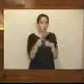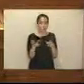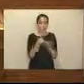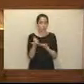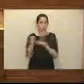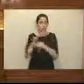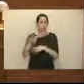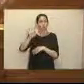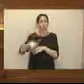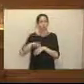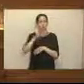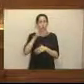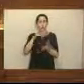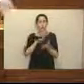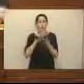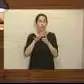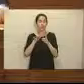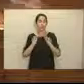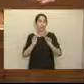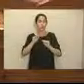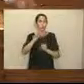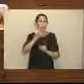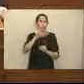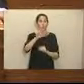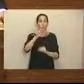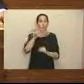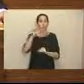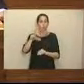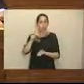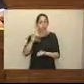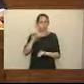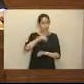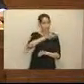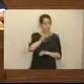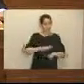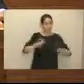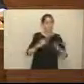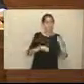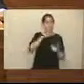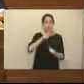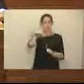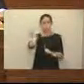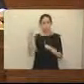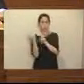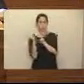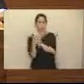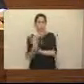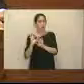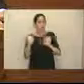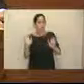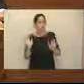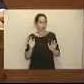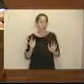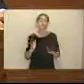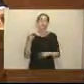Cataluña ante el denominado caso Pujol. A usted le parece más grave, por lo tanto espero que no haya razones para oponerse a eso. Y también vamos